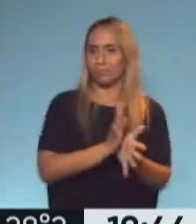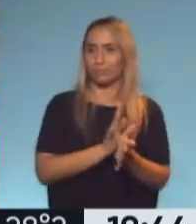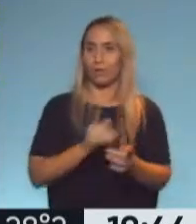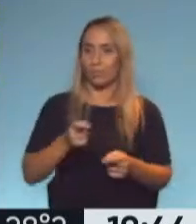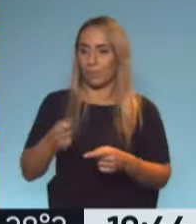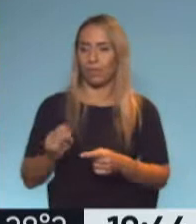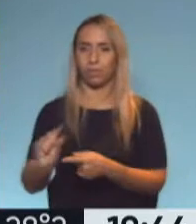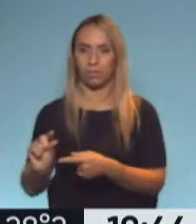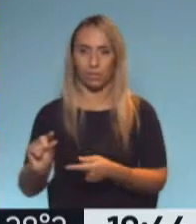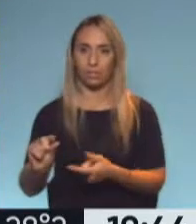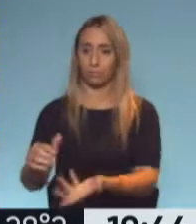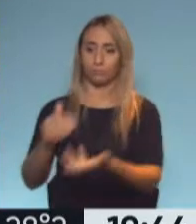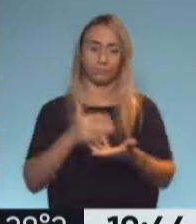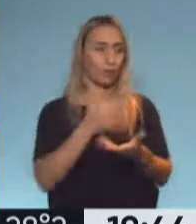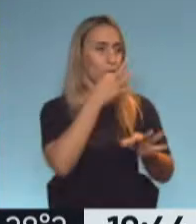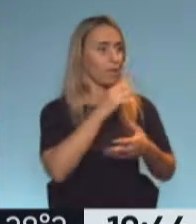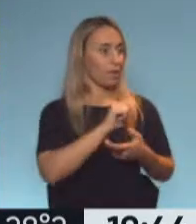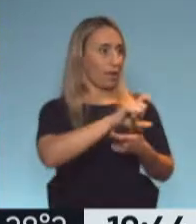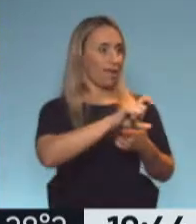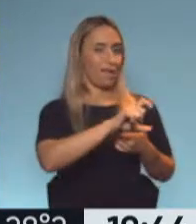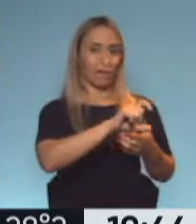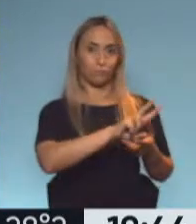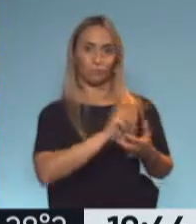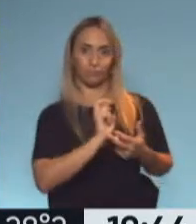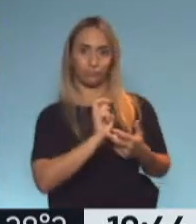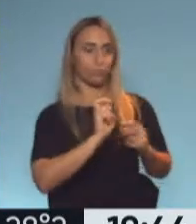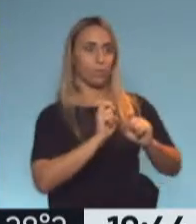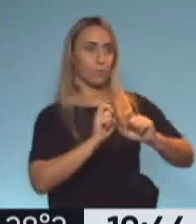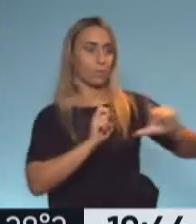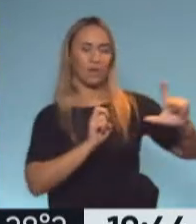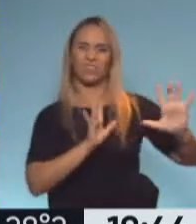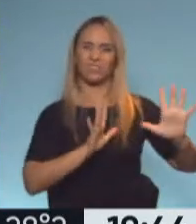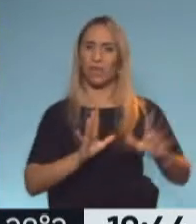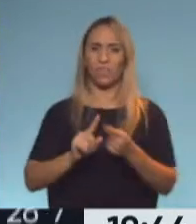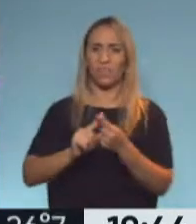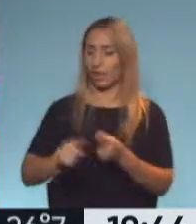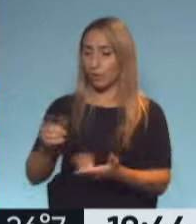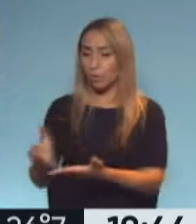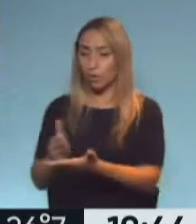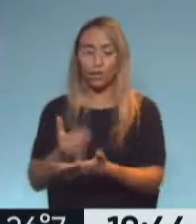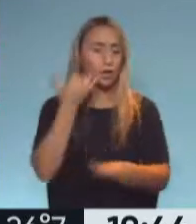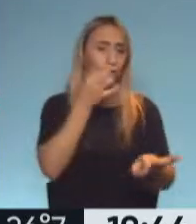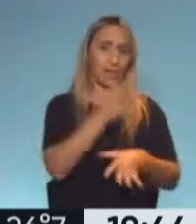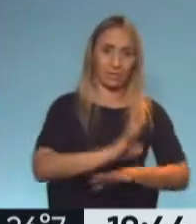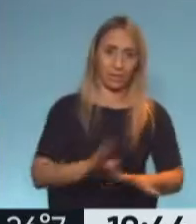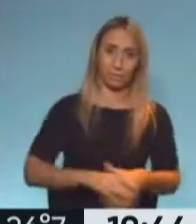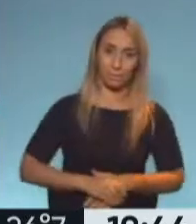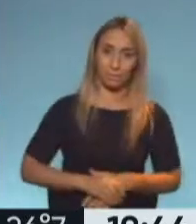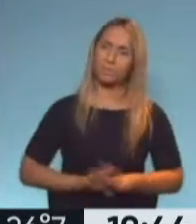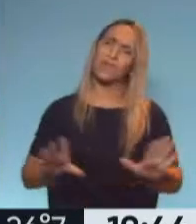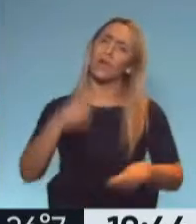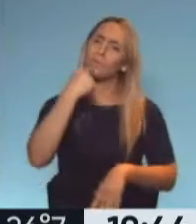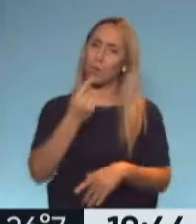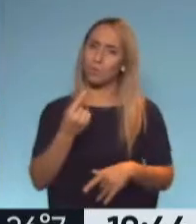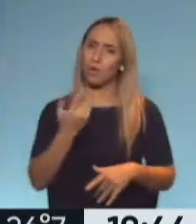pero que también los productos lleguen de manera accesible, claro, a la población en general. ¿Podemos decir que el gobierno de Alberto y